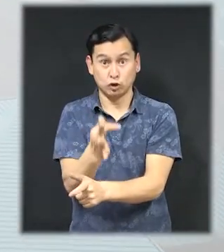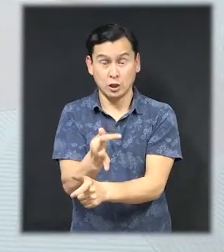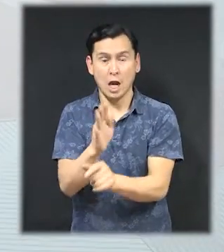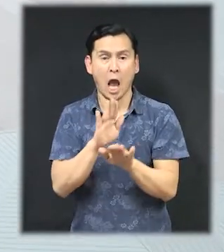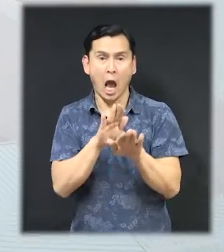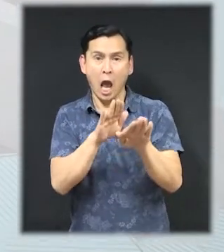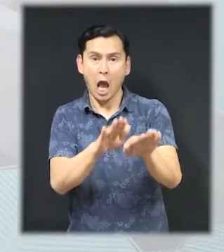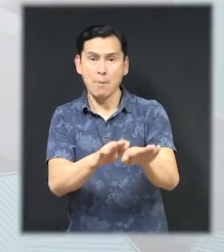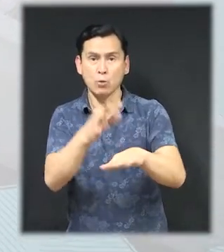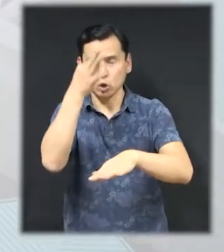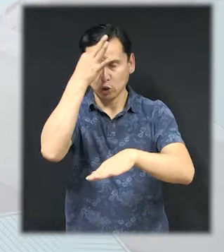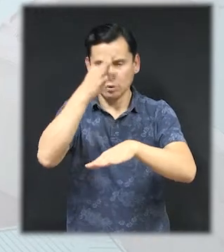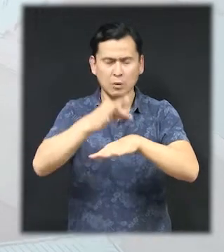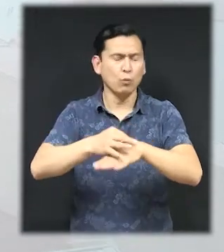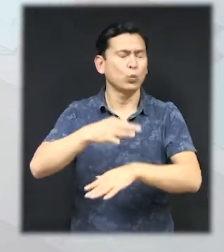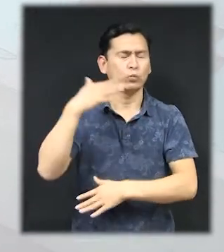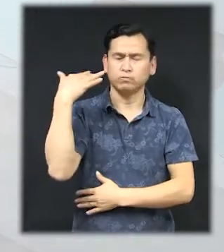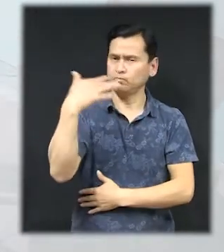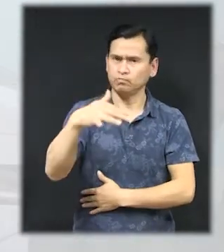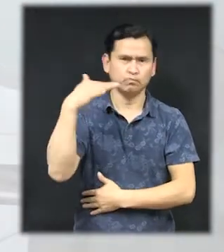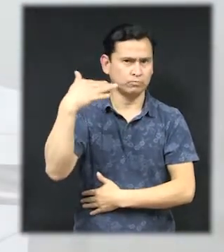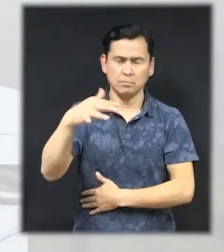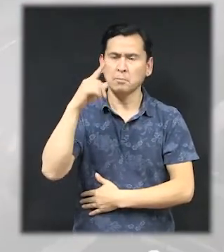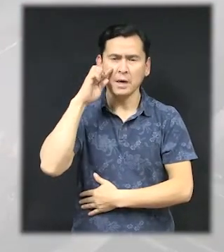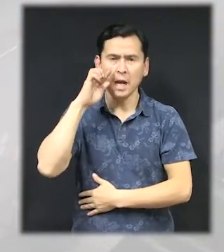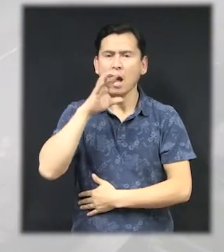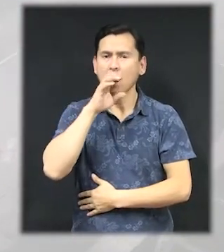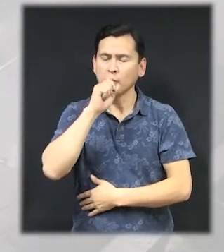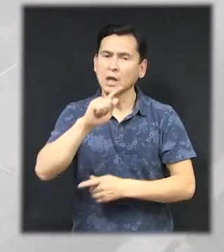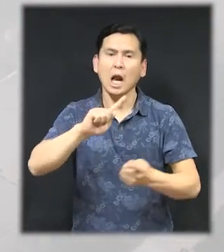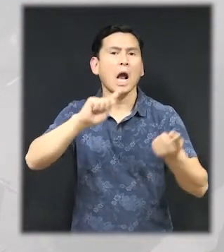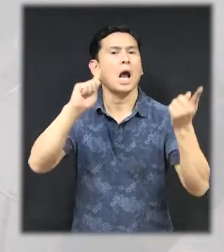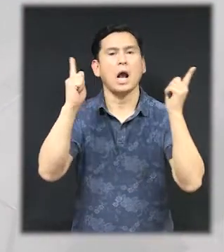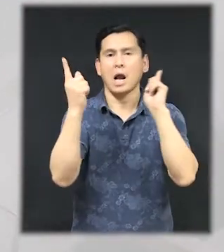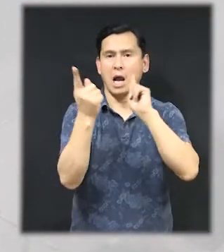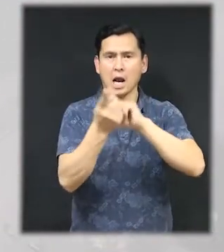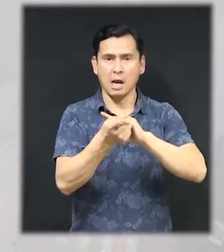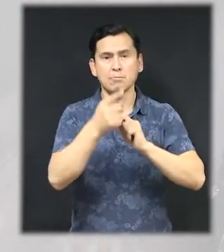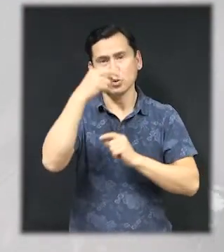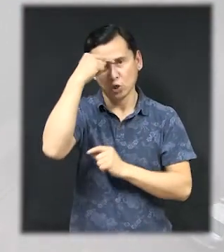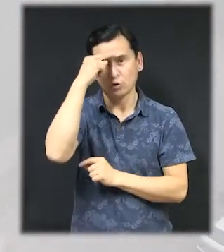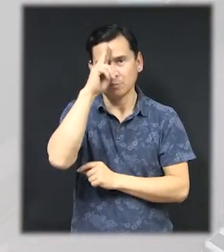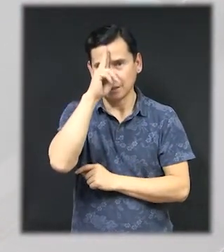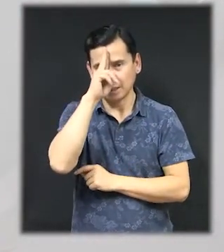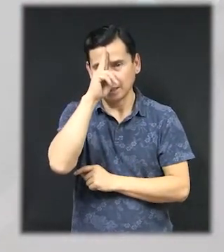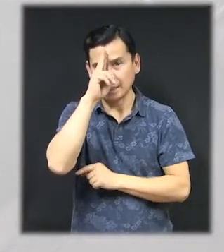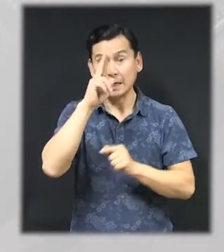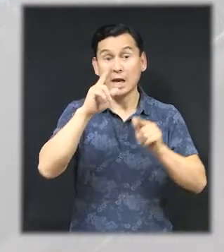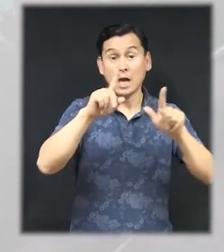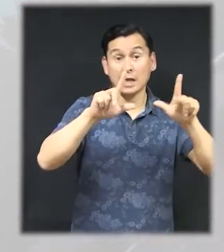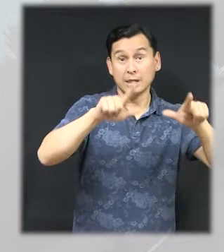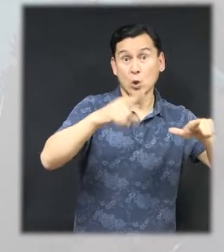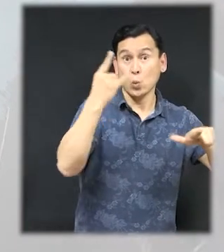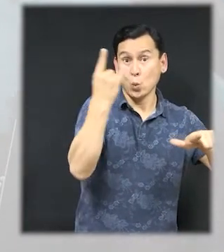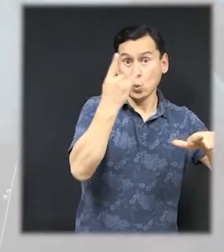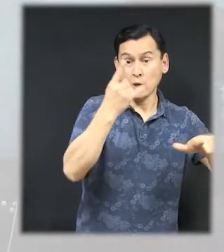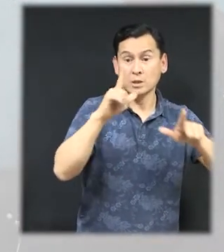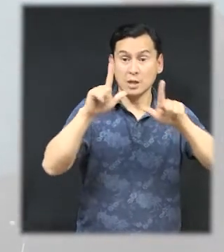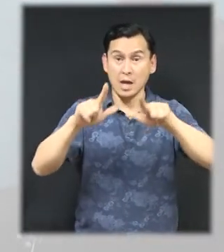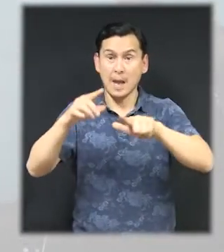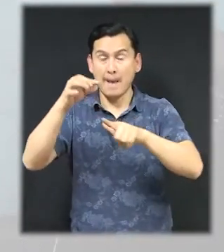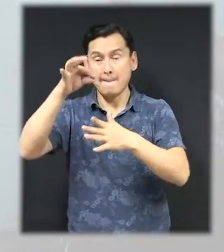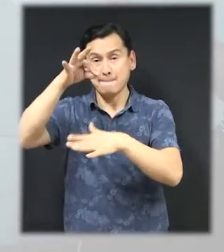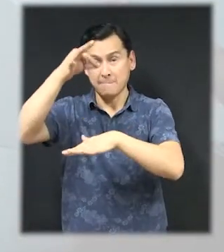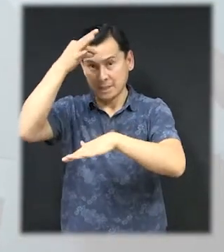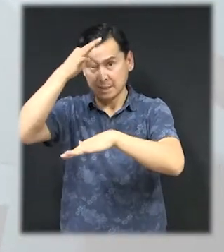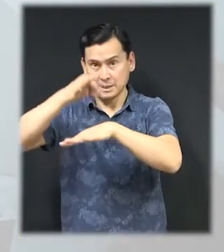las salas, del aseo clínico, de poder preparar los stocks de insumos que son necesarios